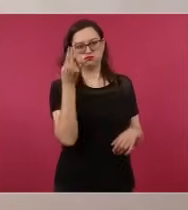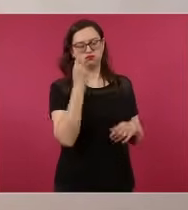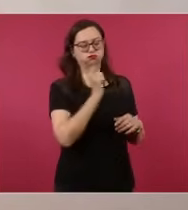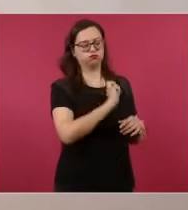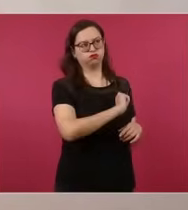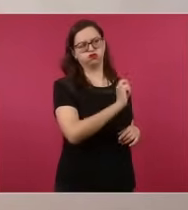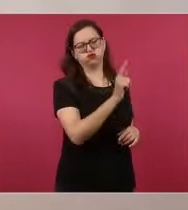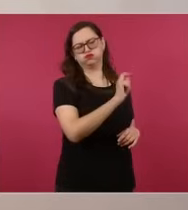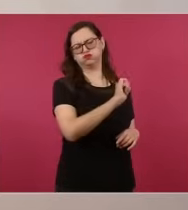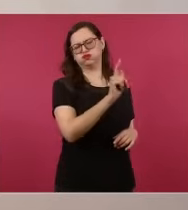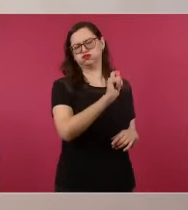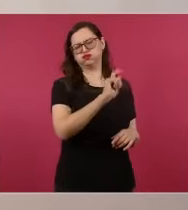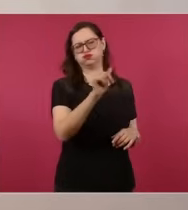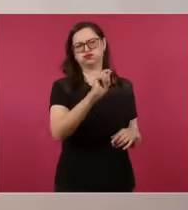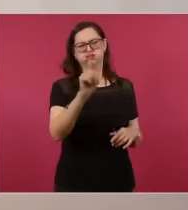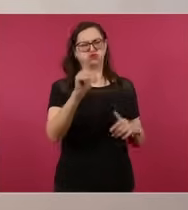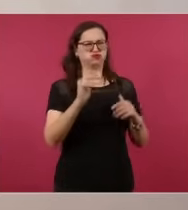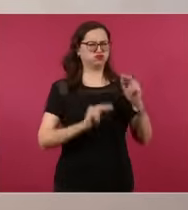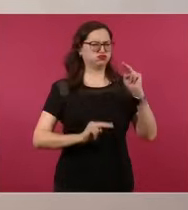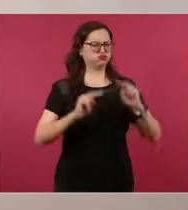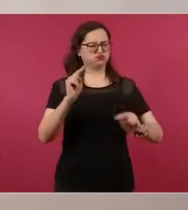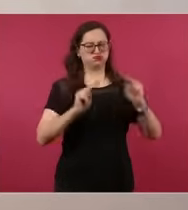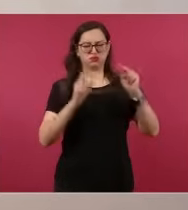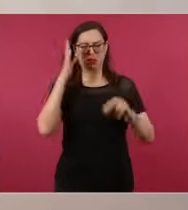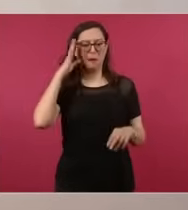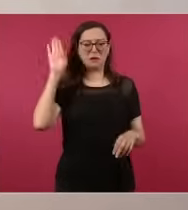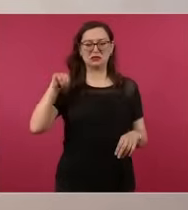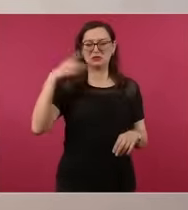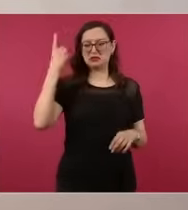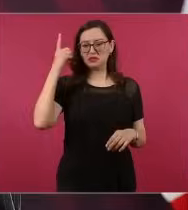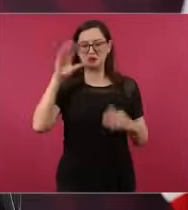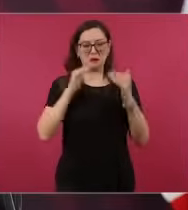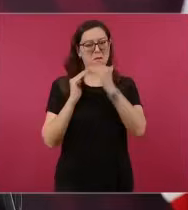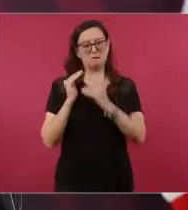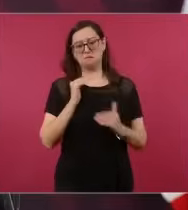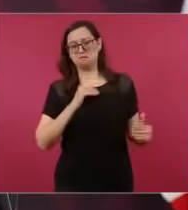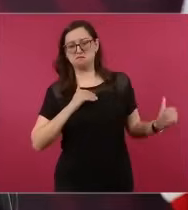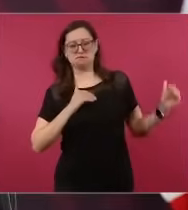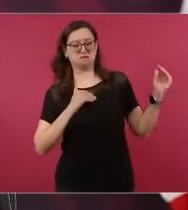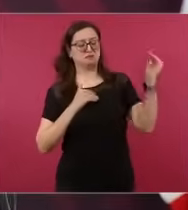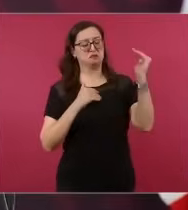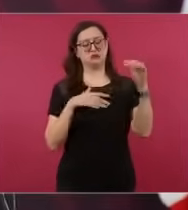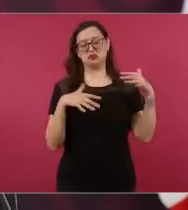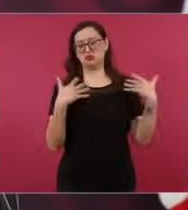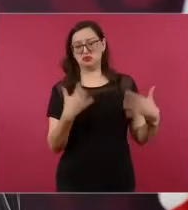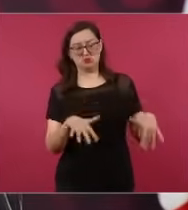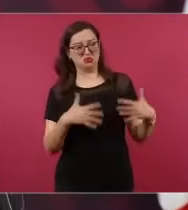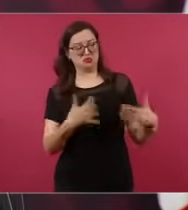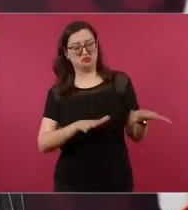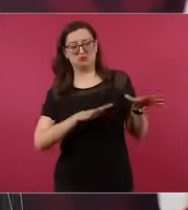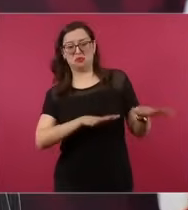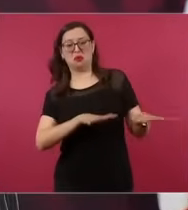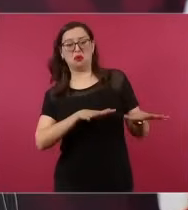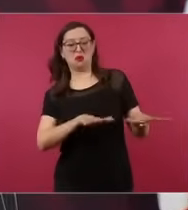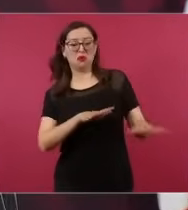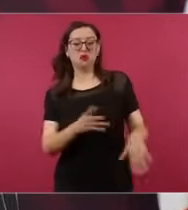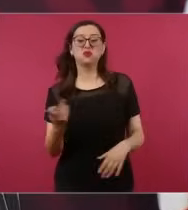de posgrado, con nivel de maestría, doctorado, o políticos